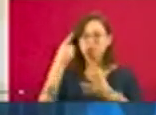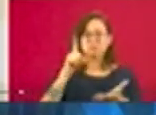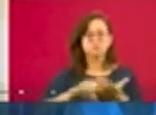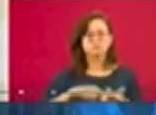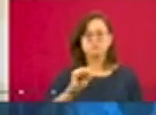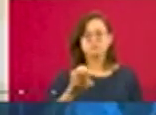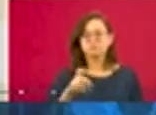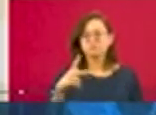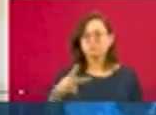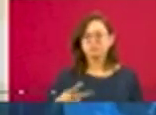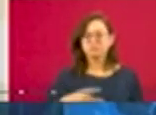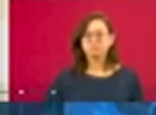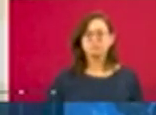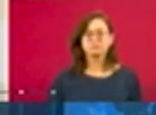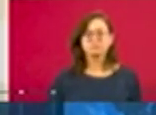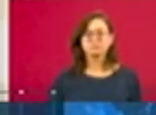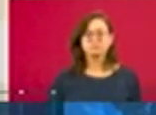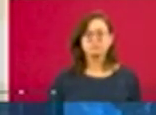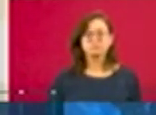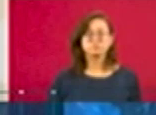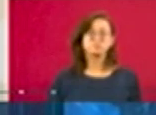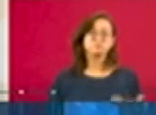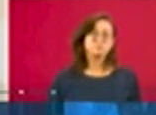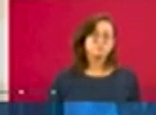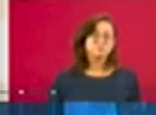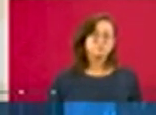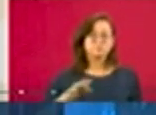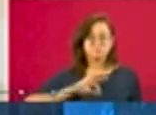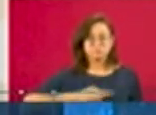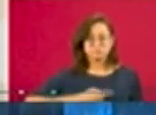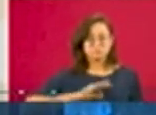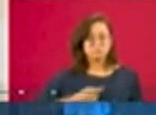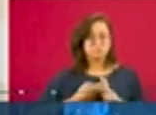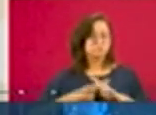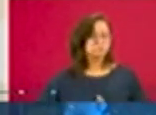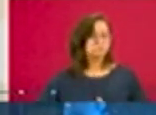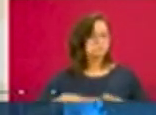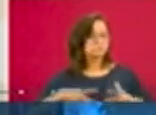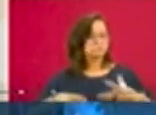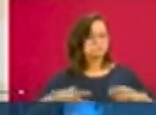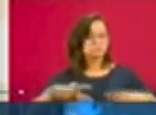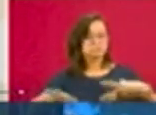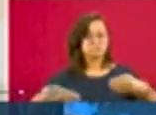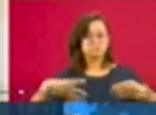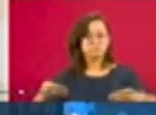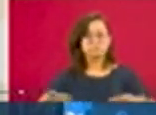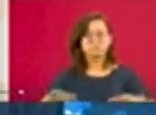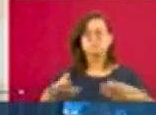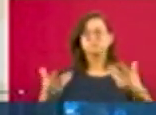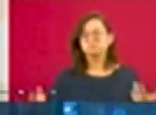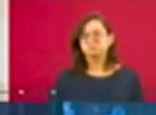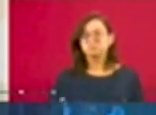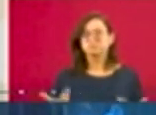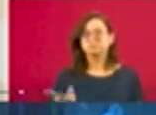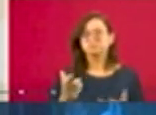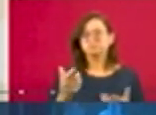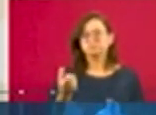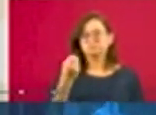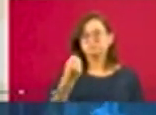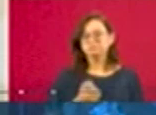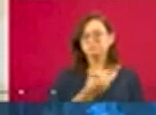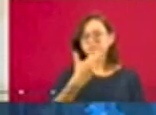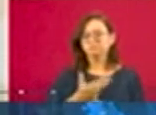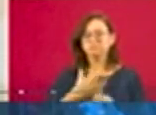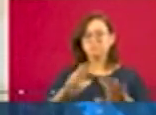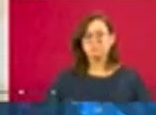6 meses. Entonces, claro. Esto sí va a ser algo prolongado, pero estamos preparados para que